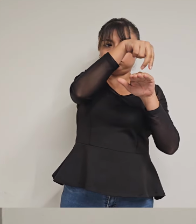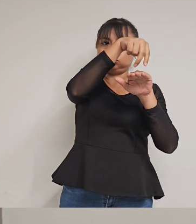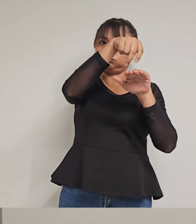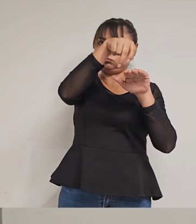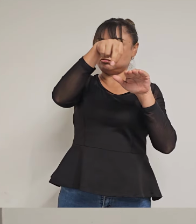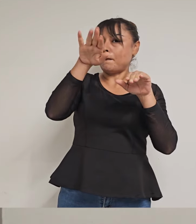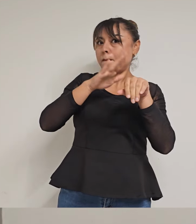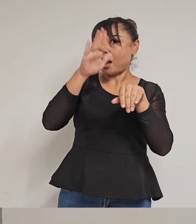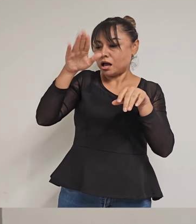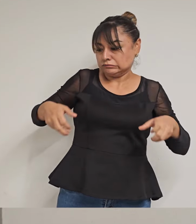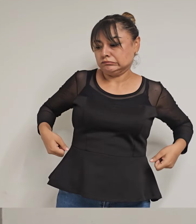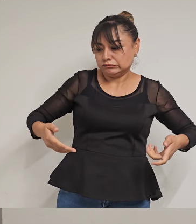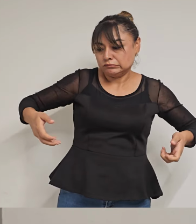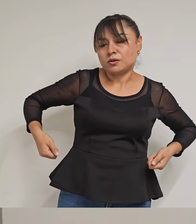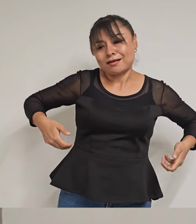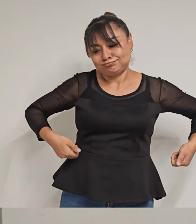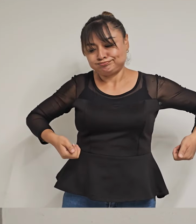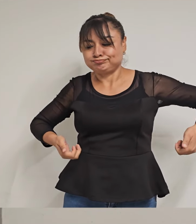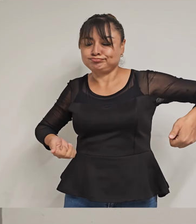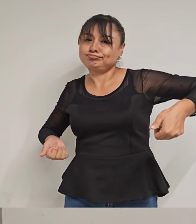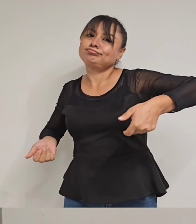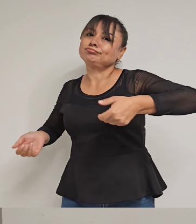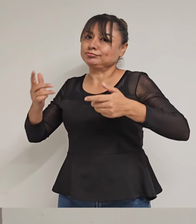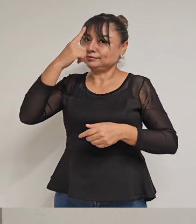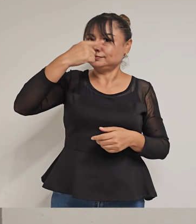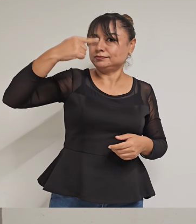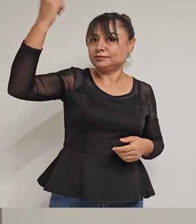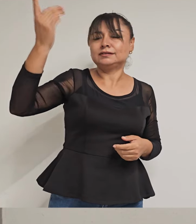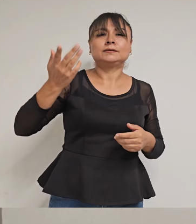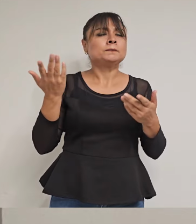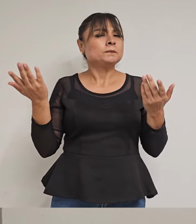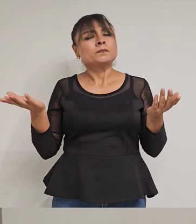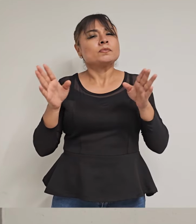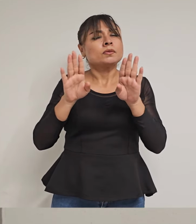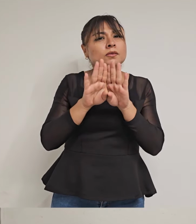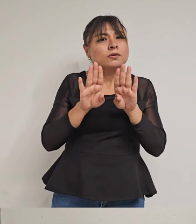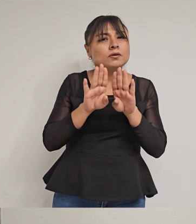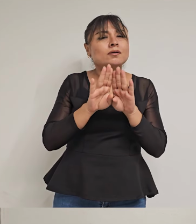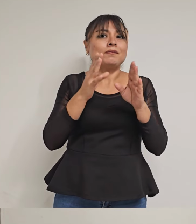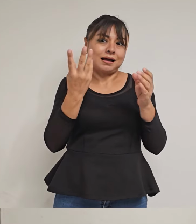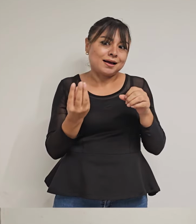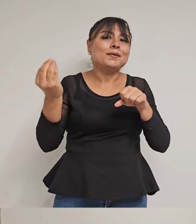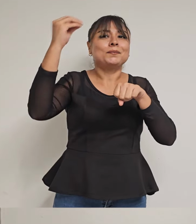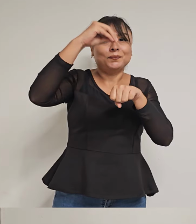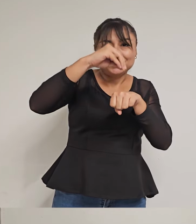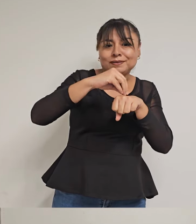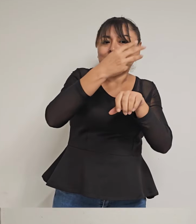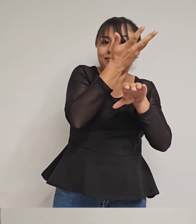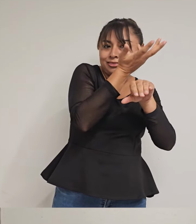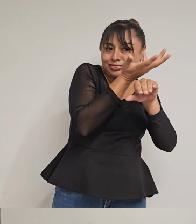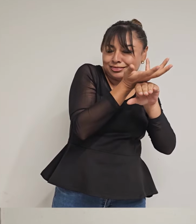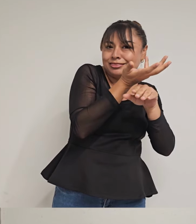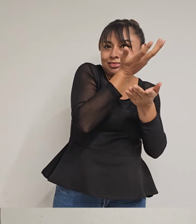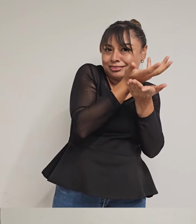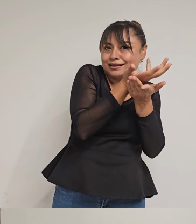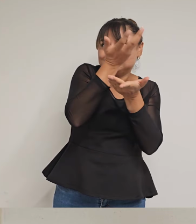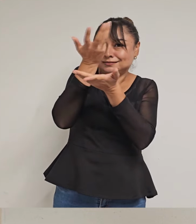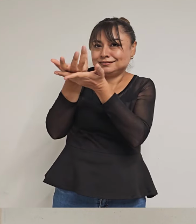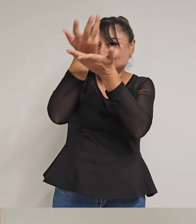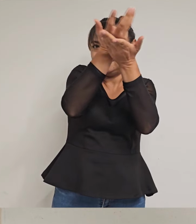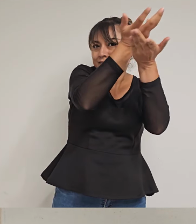Entonces, para la extensión final de una rampa tenemos que considerar la longitud que ya calculamos más los descansos. ¿Y entonces cuánto considero de longitud para los descansos,